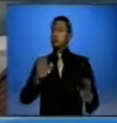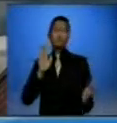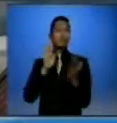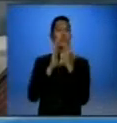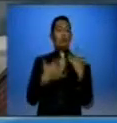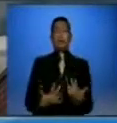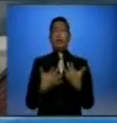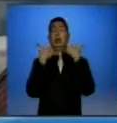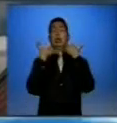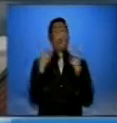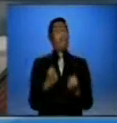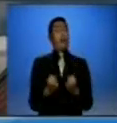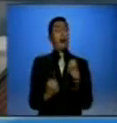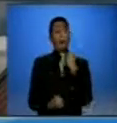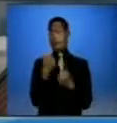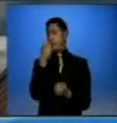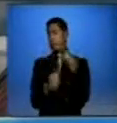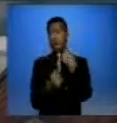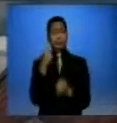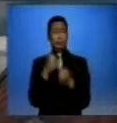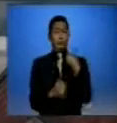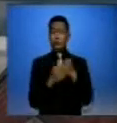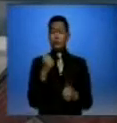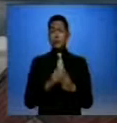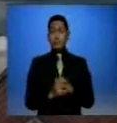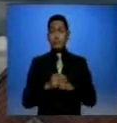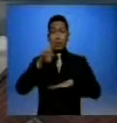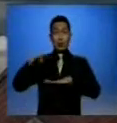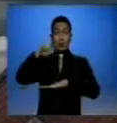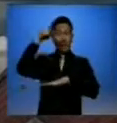que de momento invalidaría la posesión de César